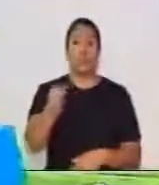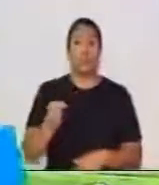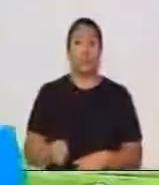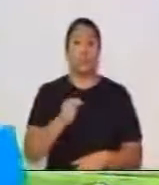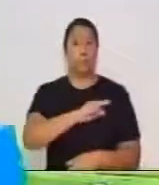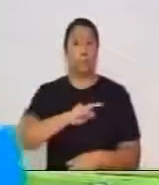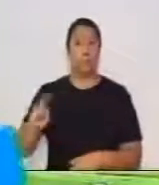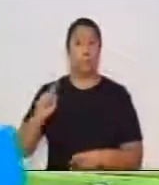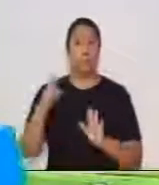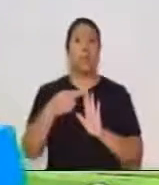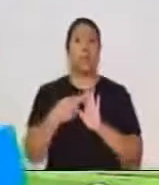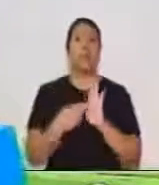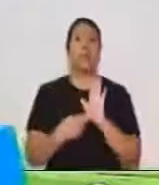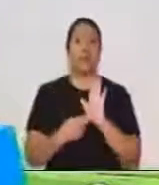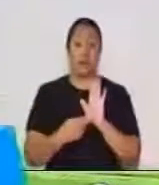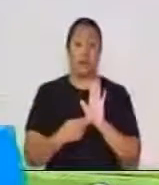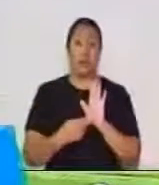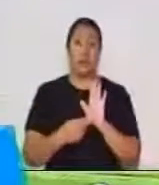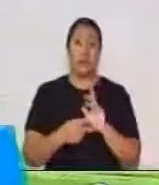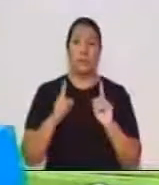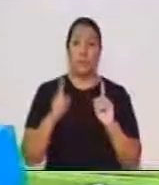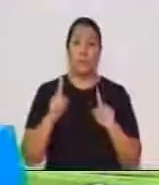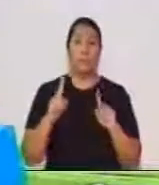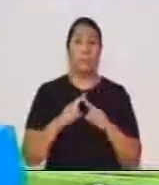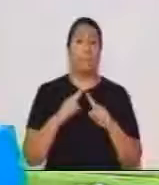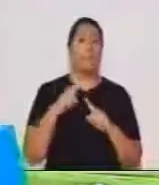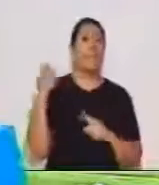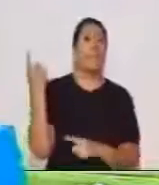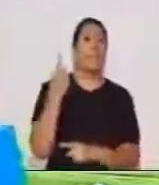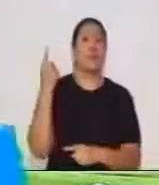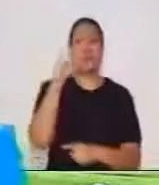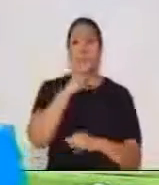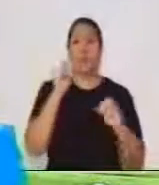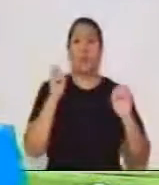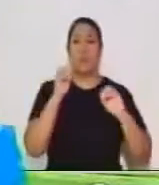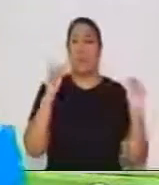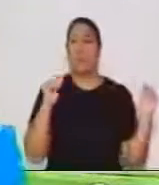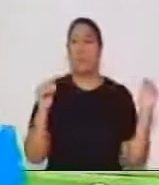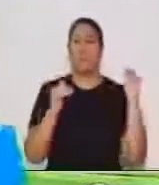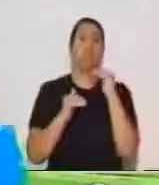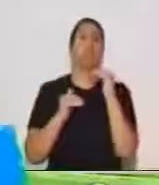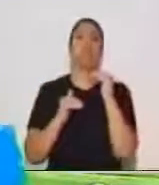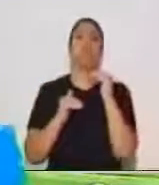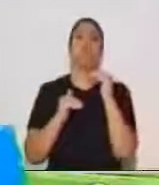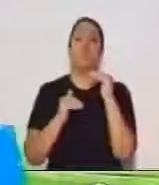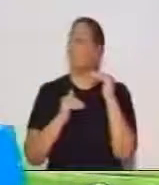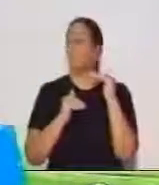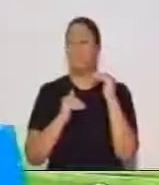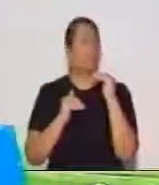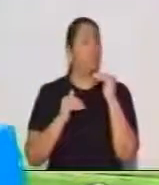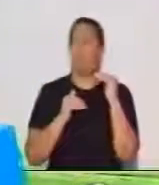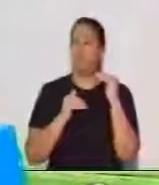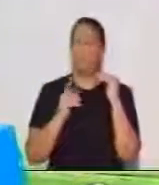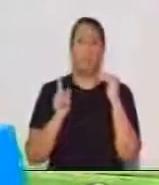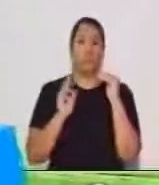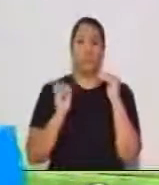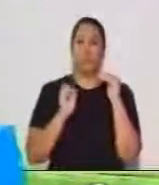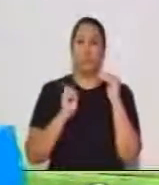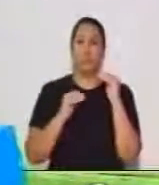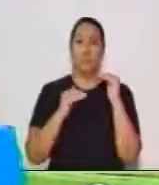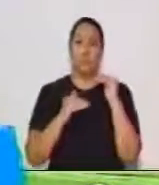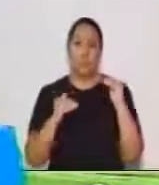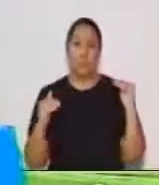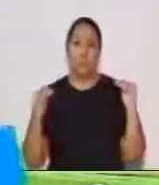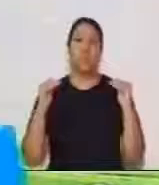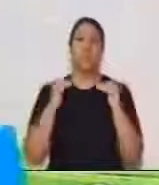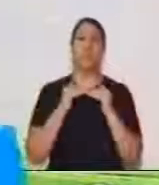es que no hay jerarquías. En este tipo de técnica de exposición no hay jerarquía, y